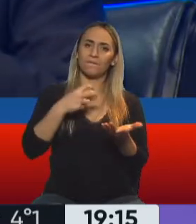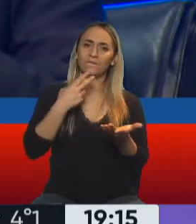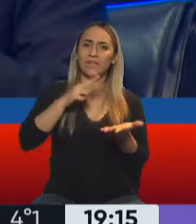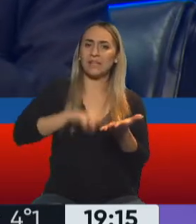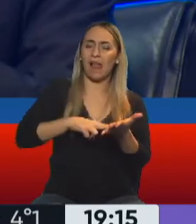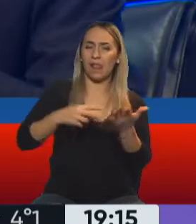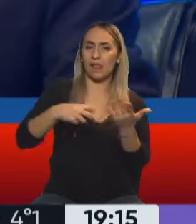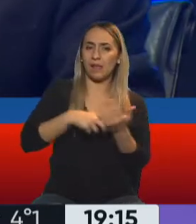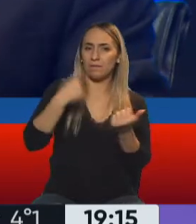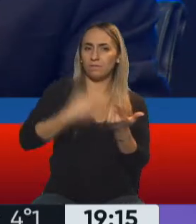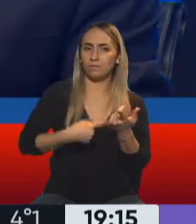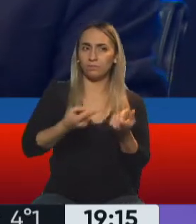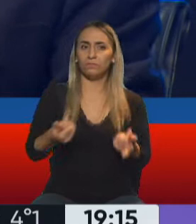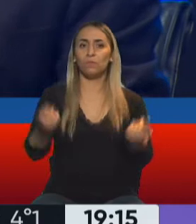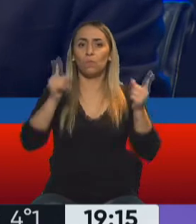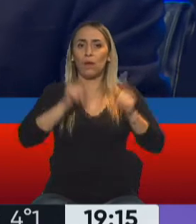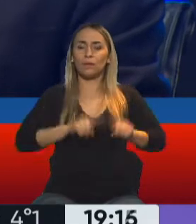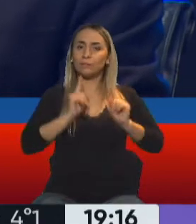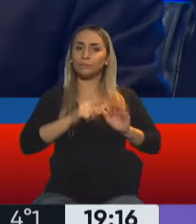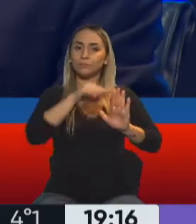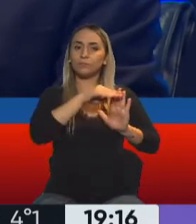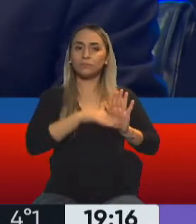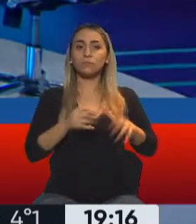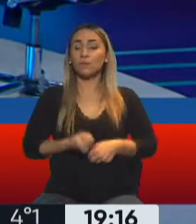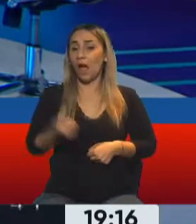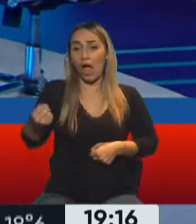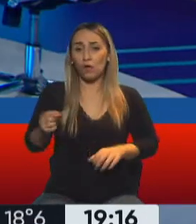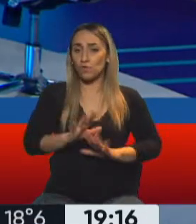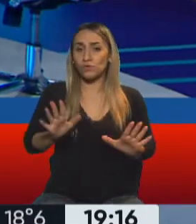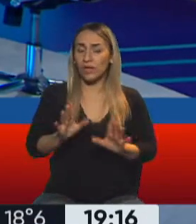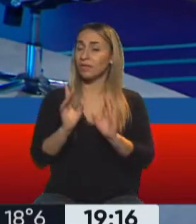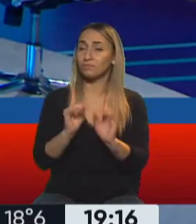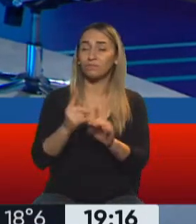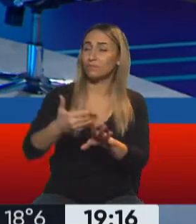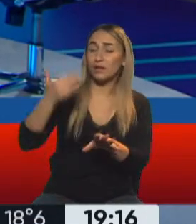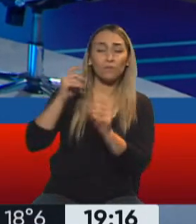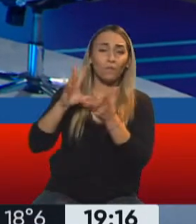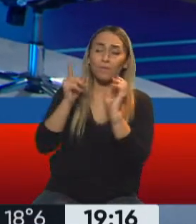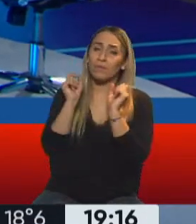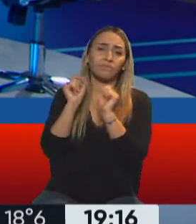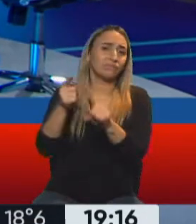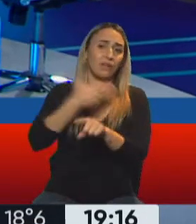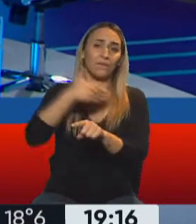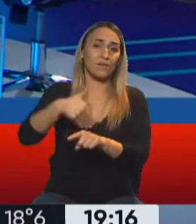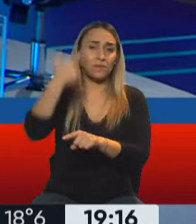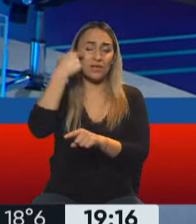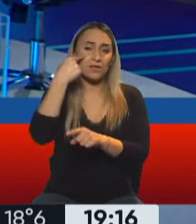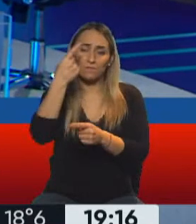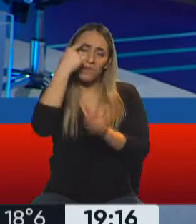de pensarlo, a las políticas, a las recetas de ajuste fiscal tradicionales, históricas del Fondo Monetario, como posibles soluciones